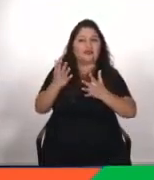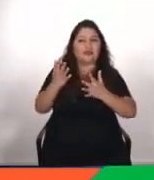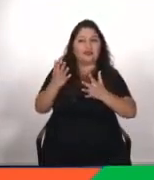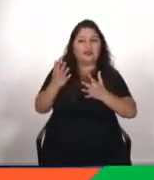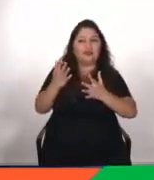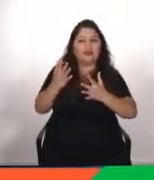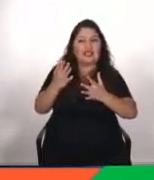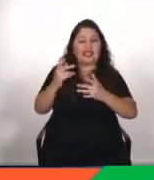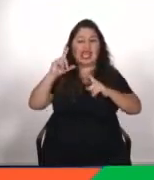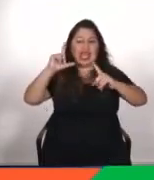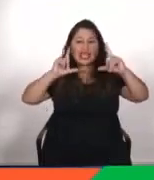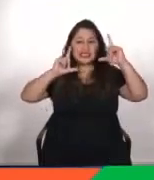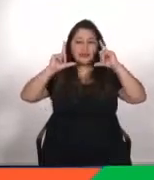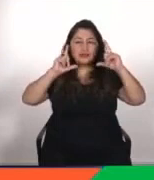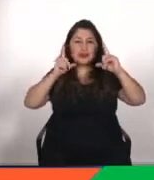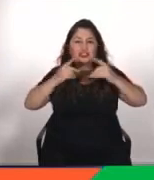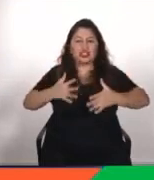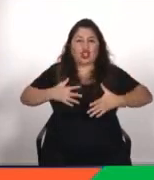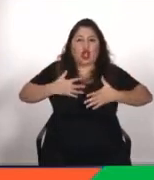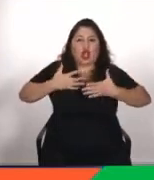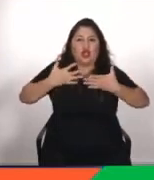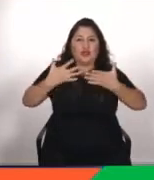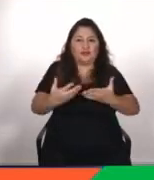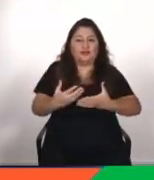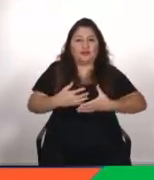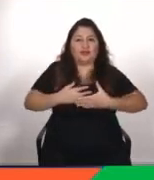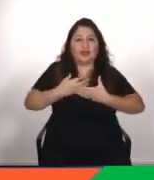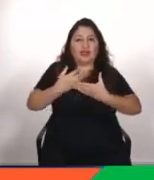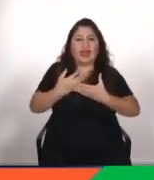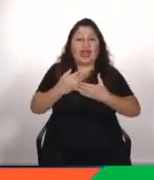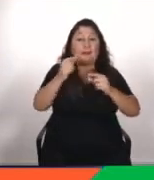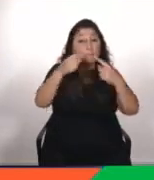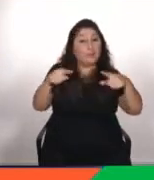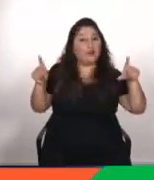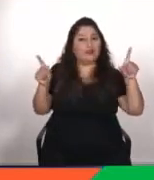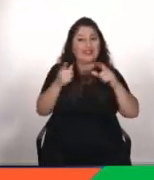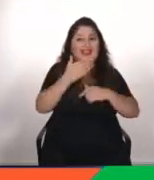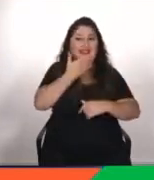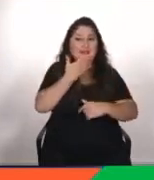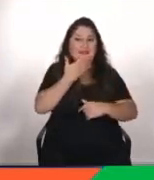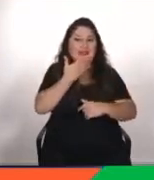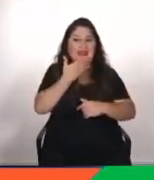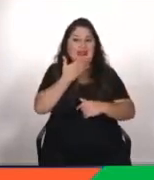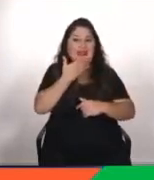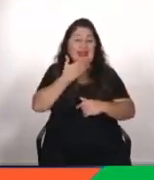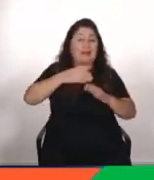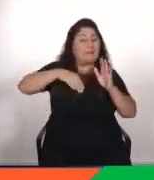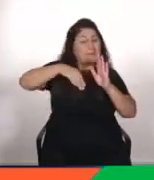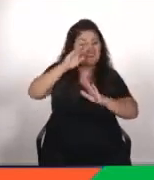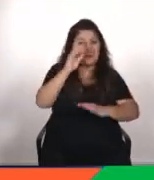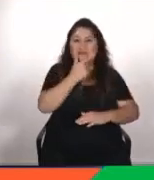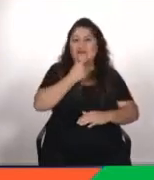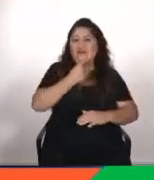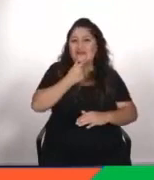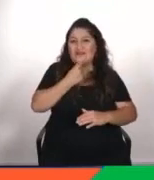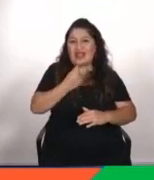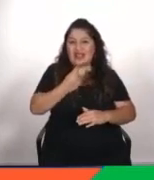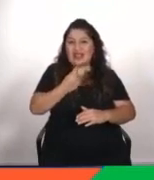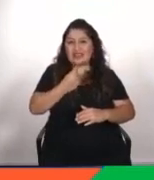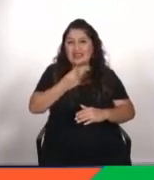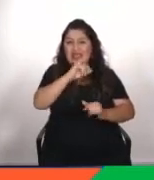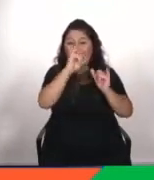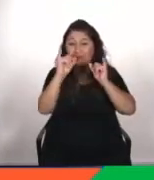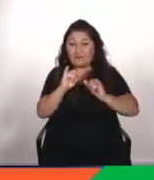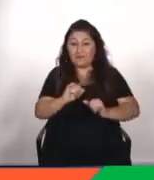y de expresión. El lenguaje también, la música también. Y creo que el que es más fácil de que trascienda estos modos propios de